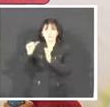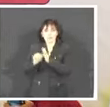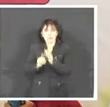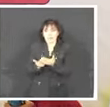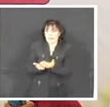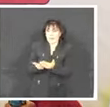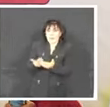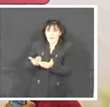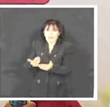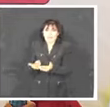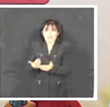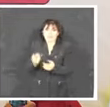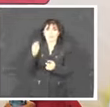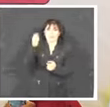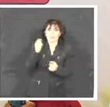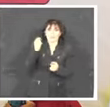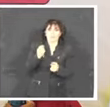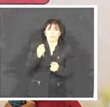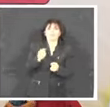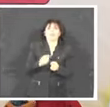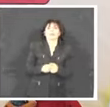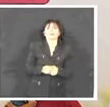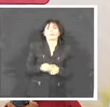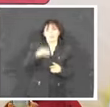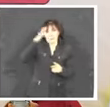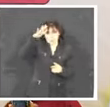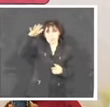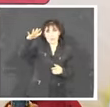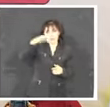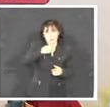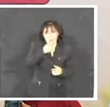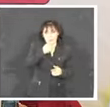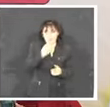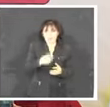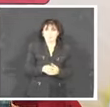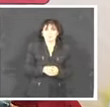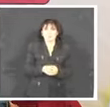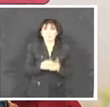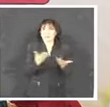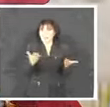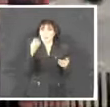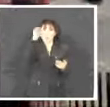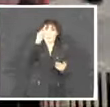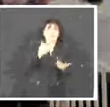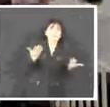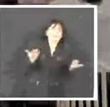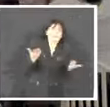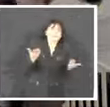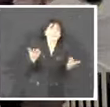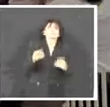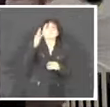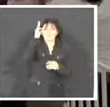mayor. ¿Les parece bien? ¿Lo aprobamos? Aprobado. ¿Qué